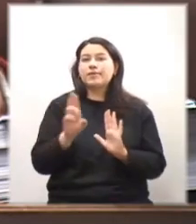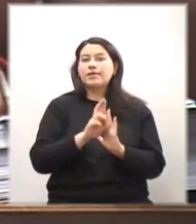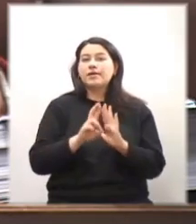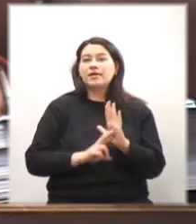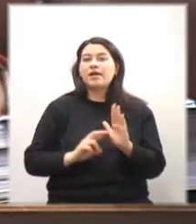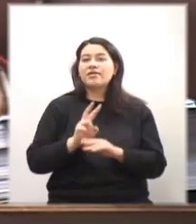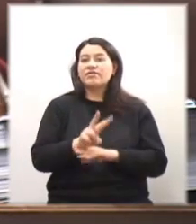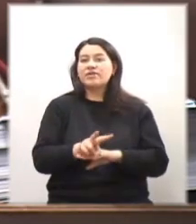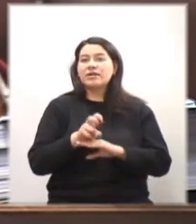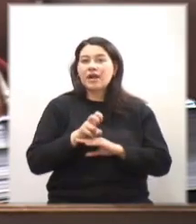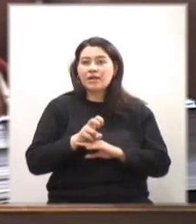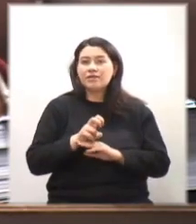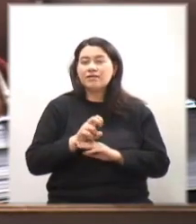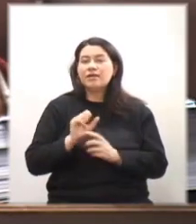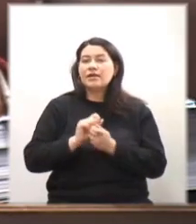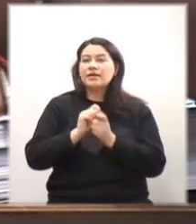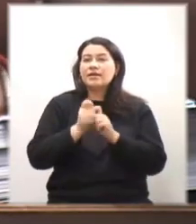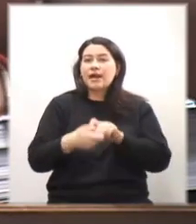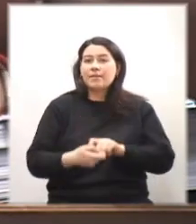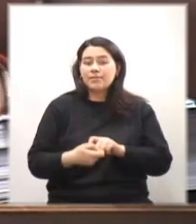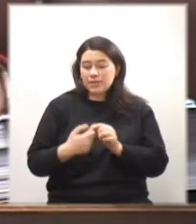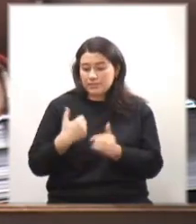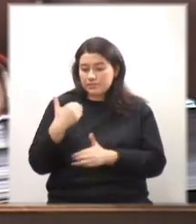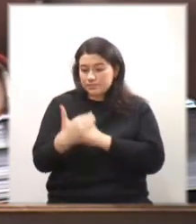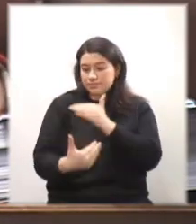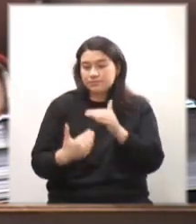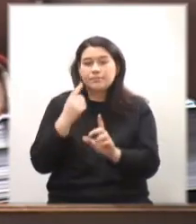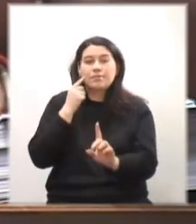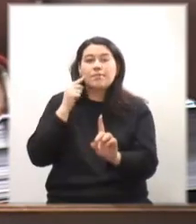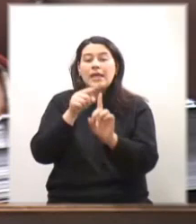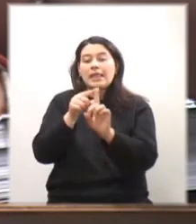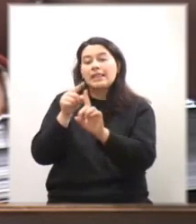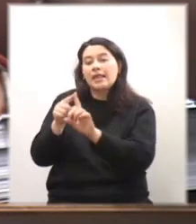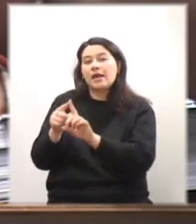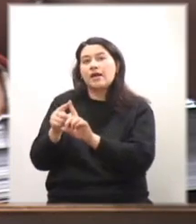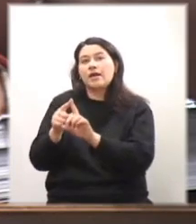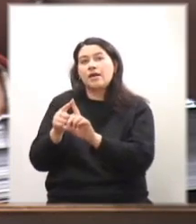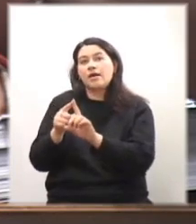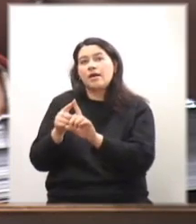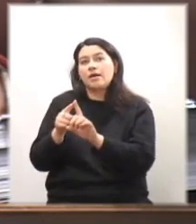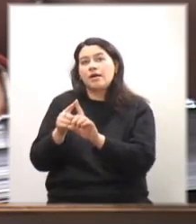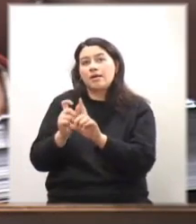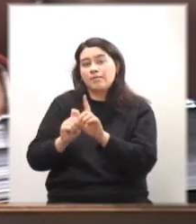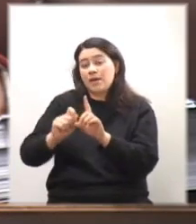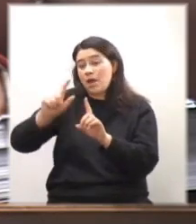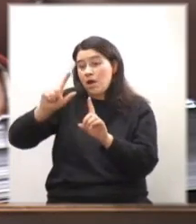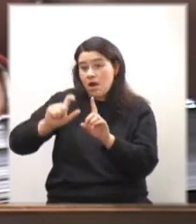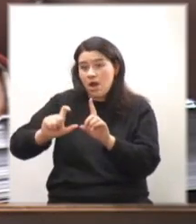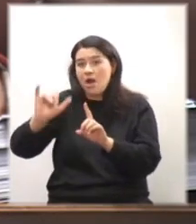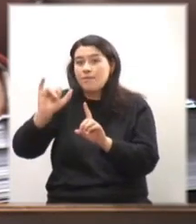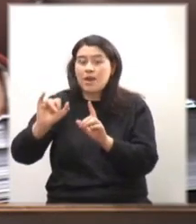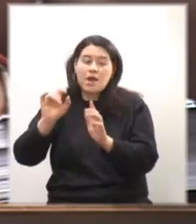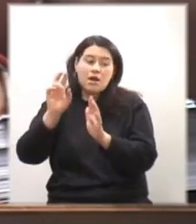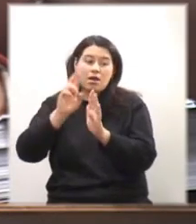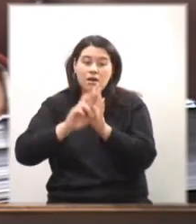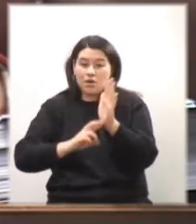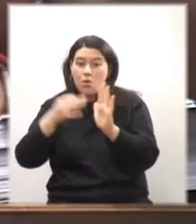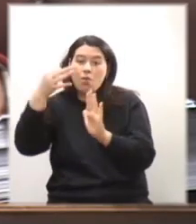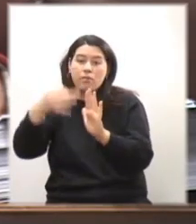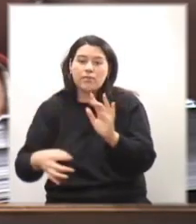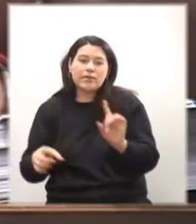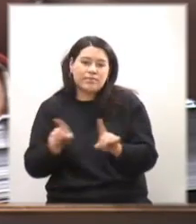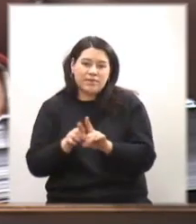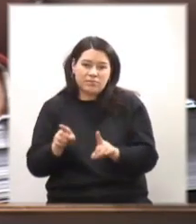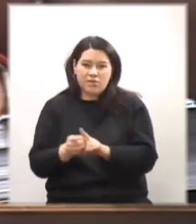regla fiscal, con cambios sobre la marcha de las metas que se aumentan para poder cumplirlas, como sucedió con